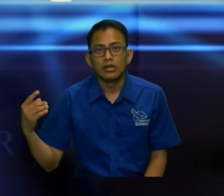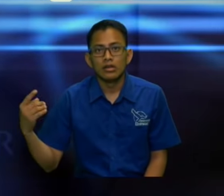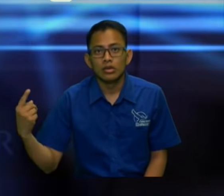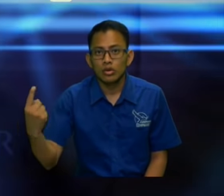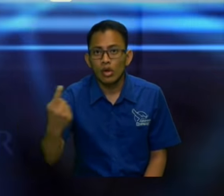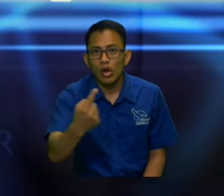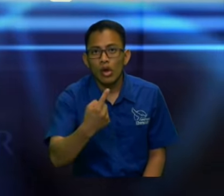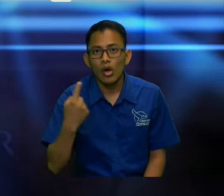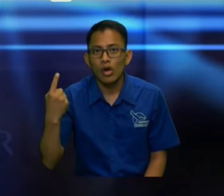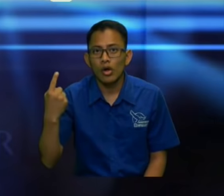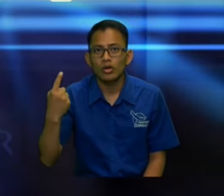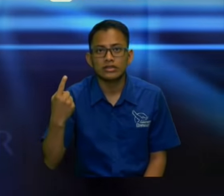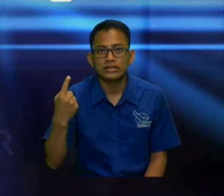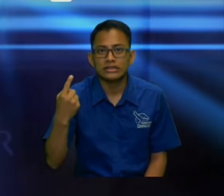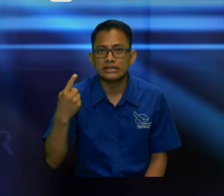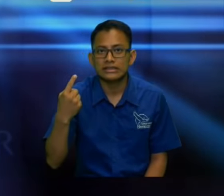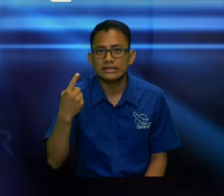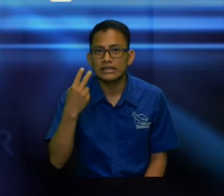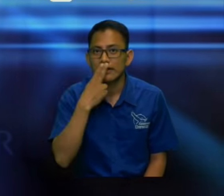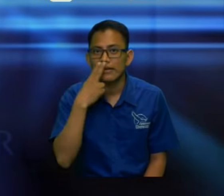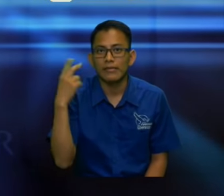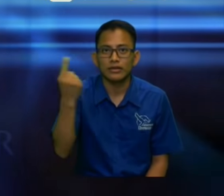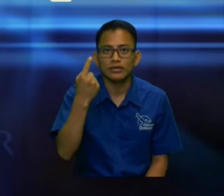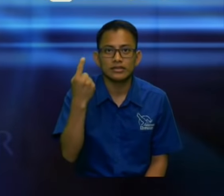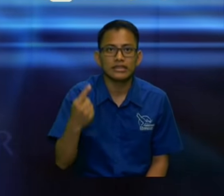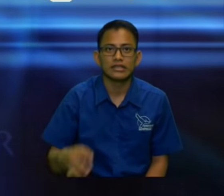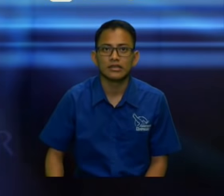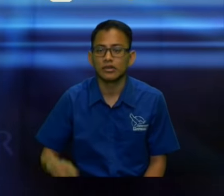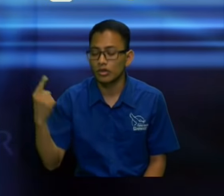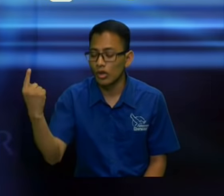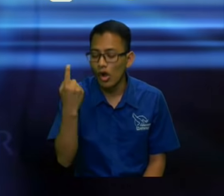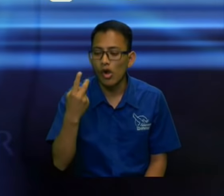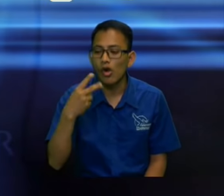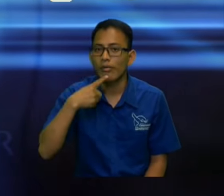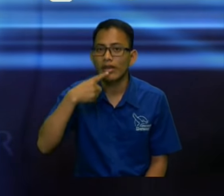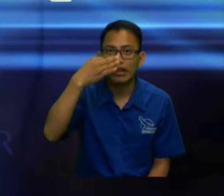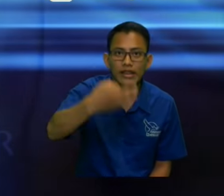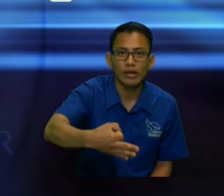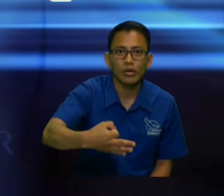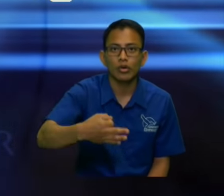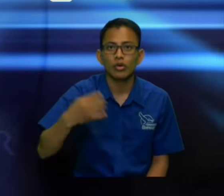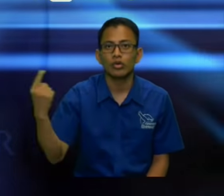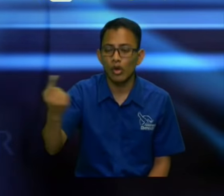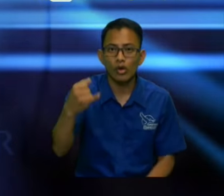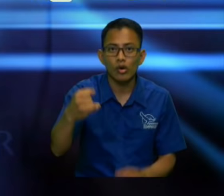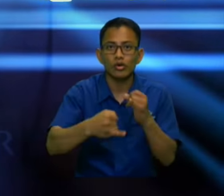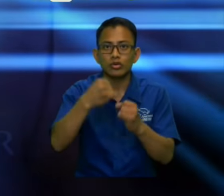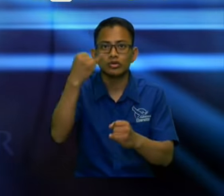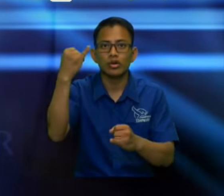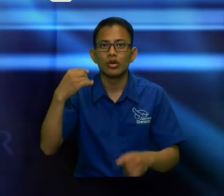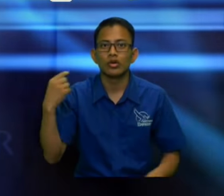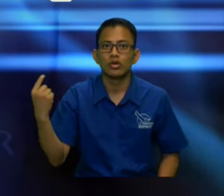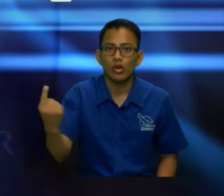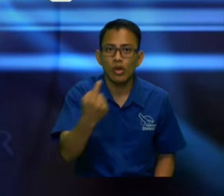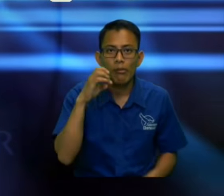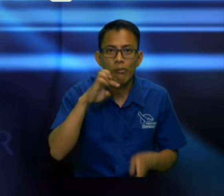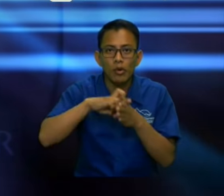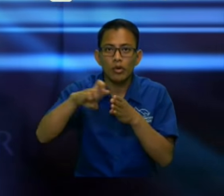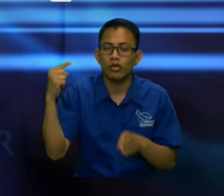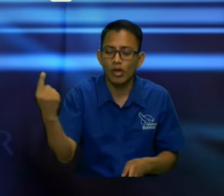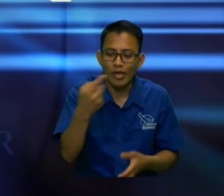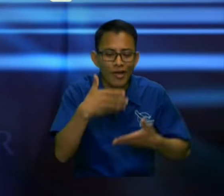puro, todo lo amable, todo lo honorable. Si hay alguna virtud